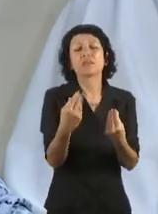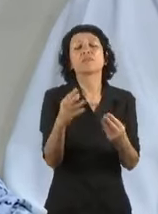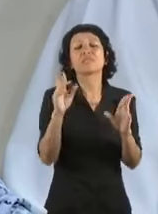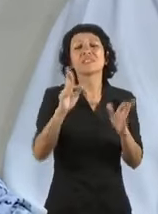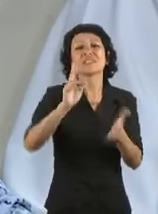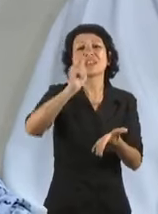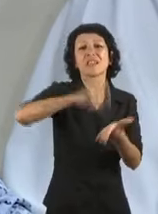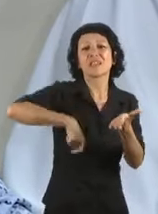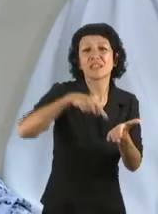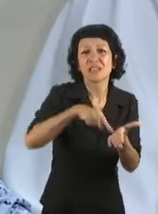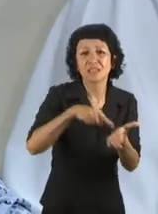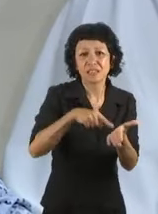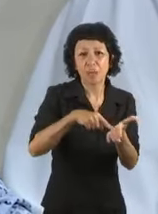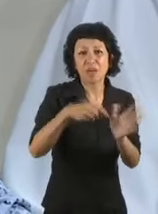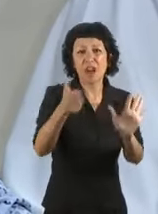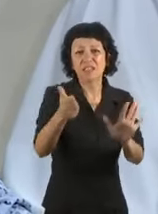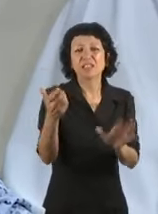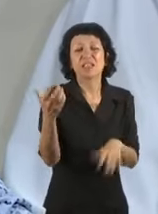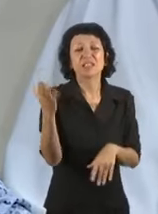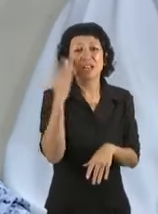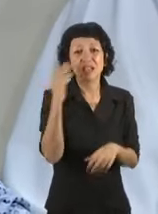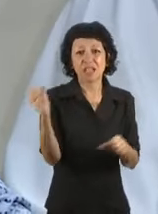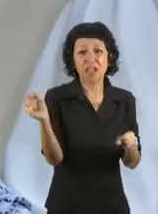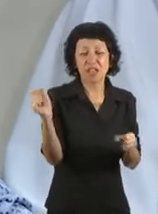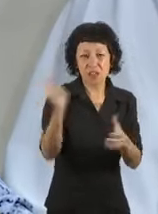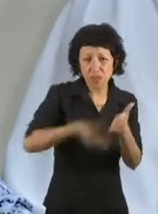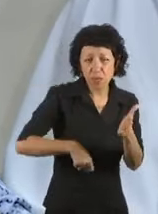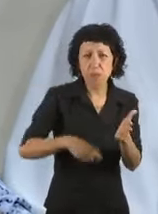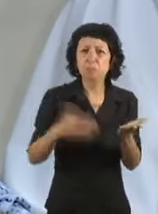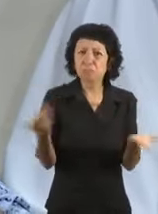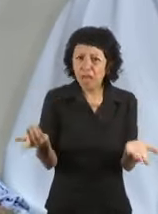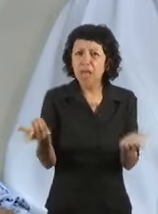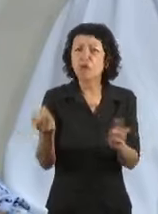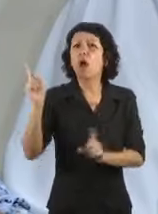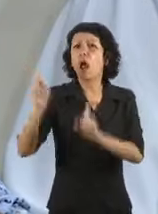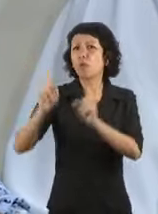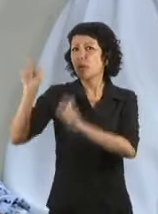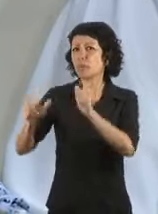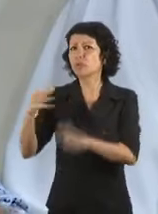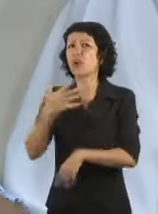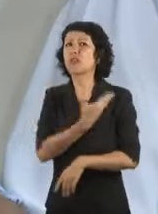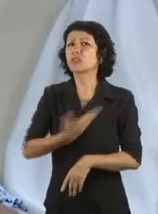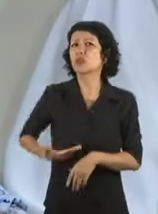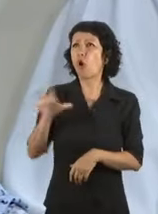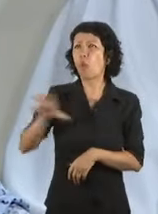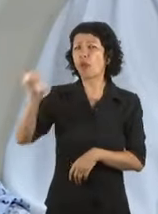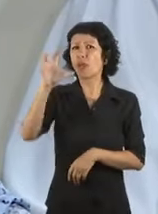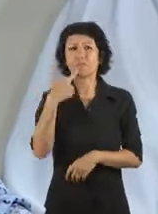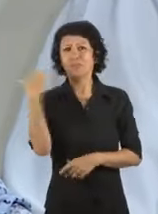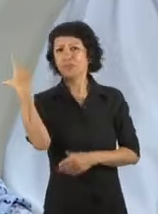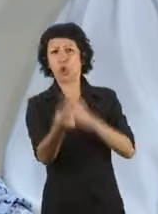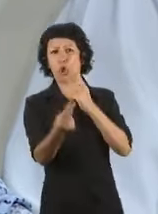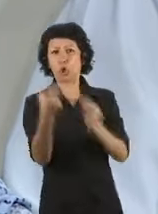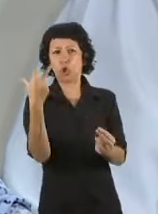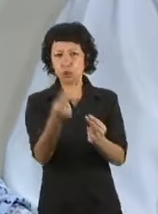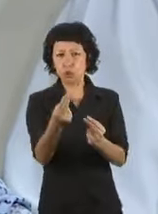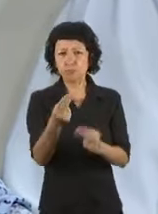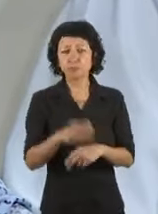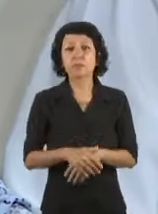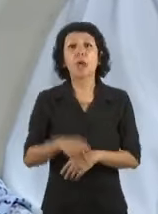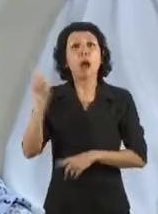eh También ha habido en las últimas horas expresiones de rechazo de algunos gobernadores algunos de ellos